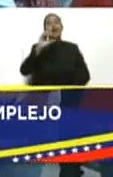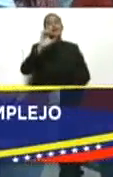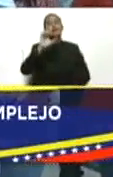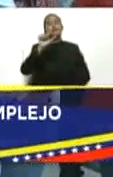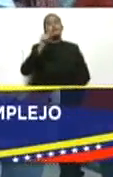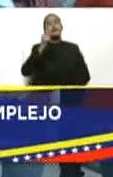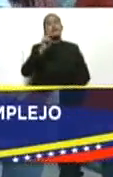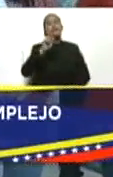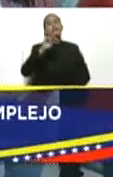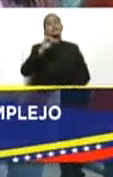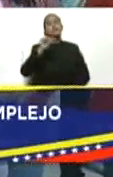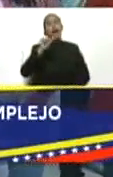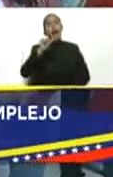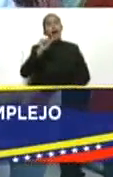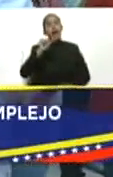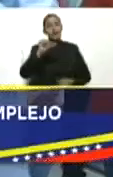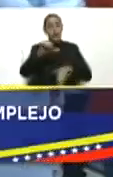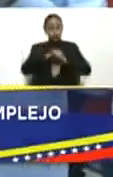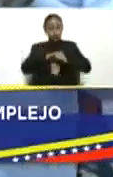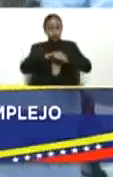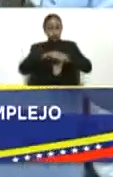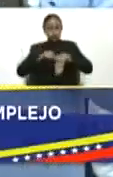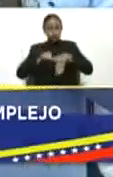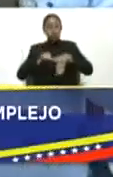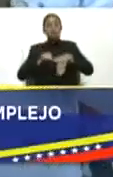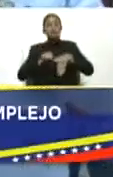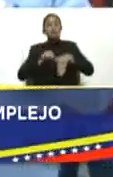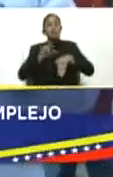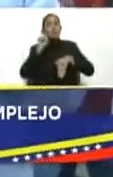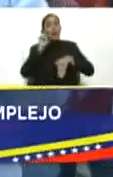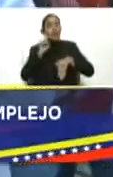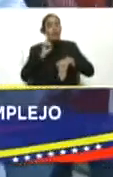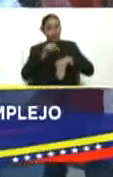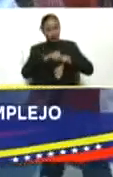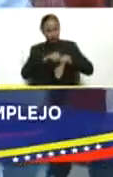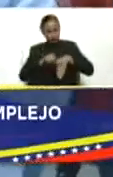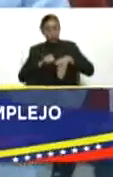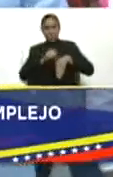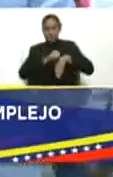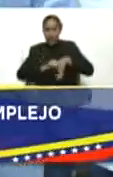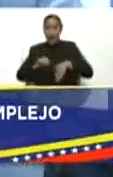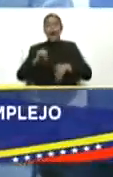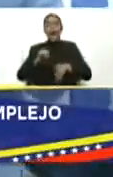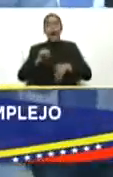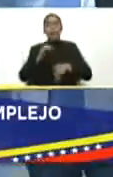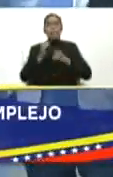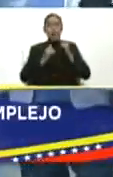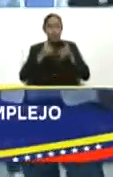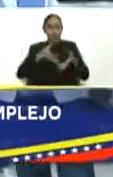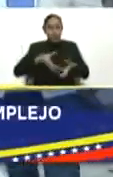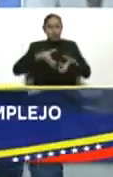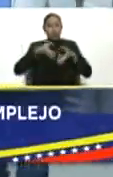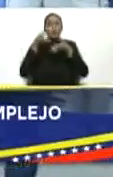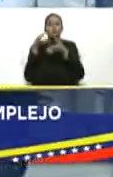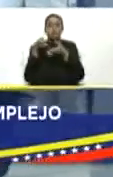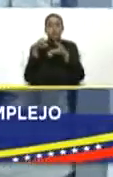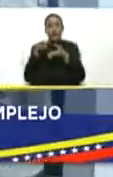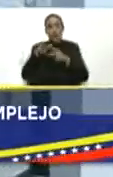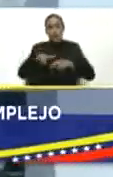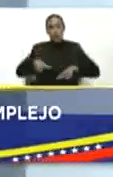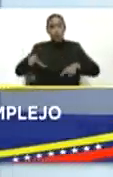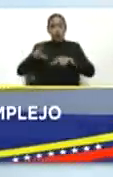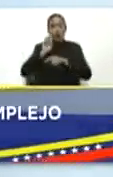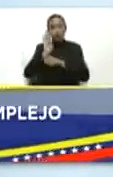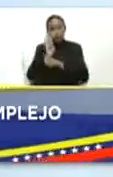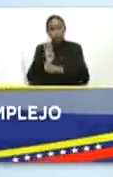importante. ¿Cómo no? Claro que Correcto. Sí. Cada una. El estudio preanestésico. Sí. Y cada una de las camas con su monitor para tener